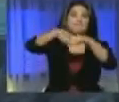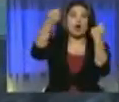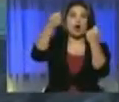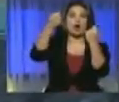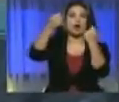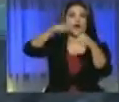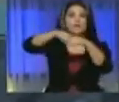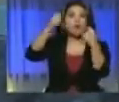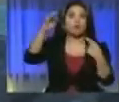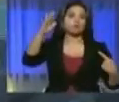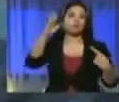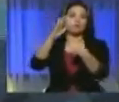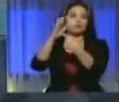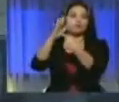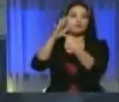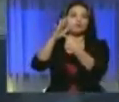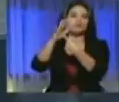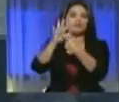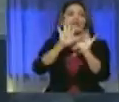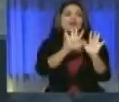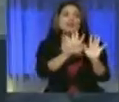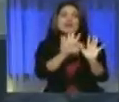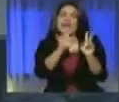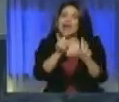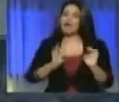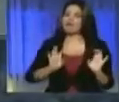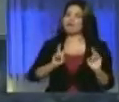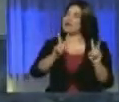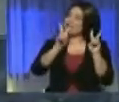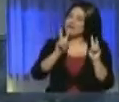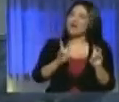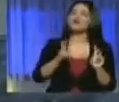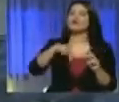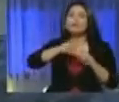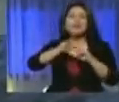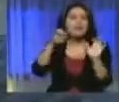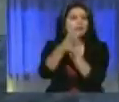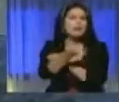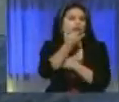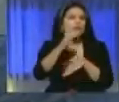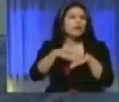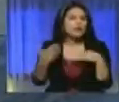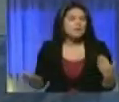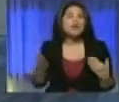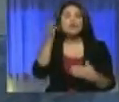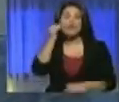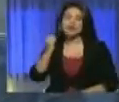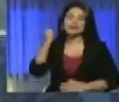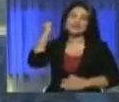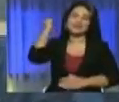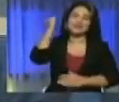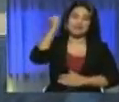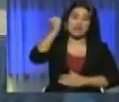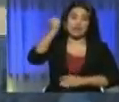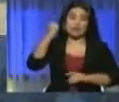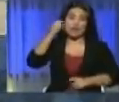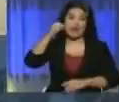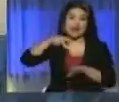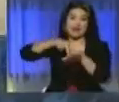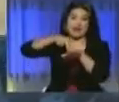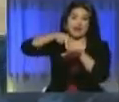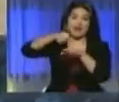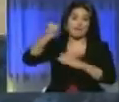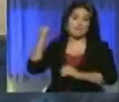Muy pocas veces, se está investigando. Se le rompió la vara, la garrocha. Uh-huh. Y cuando se la rompió, ella